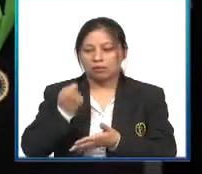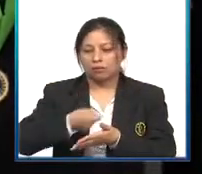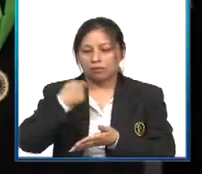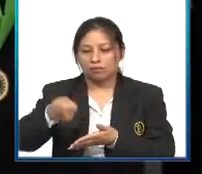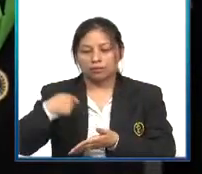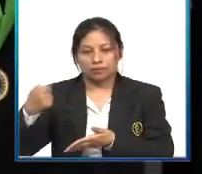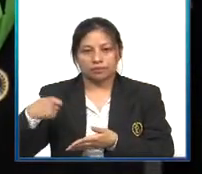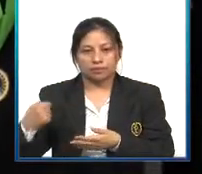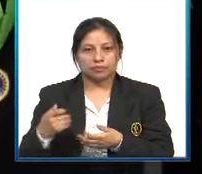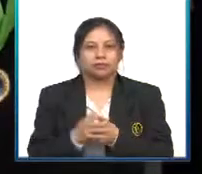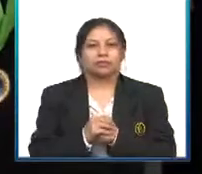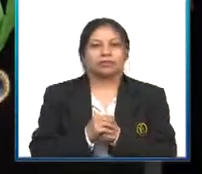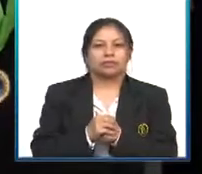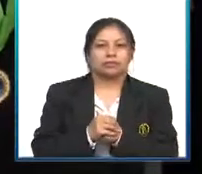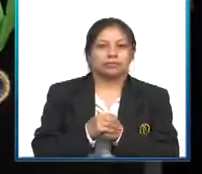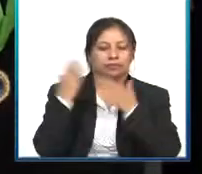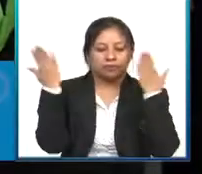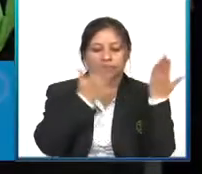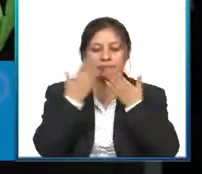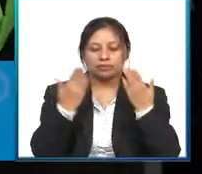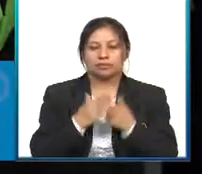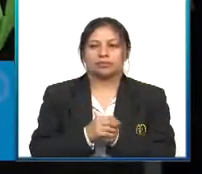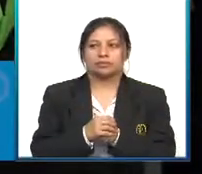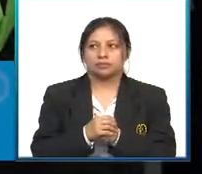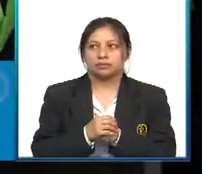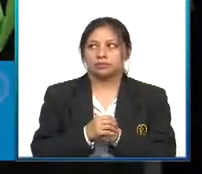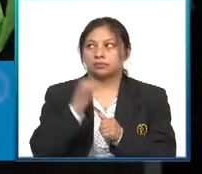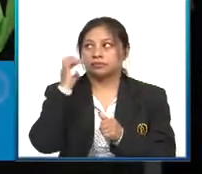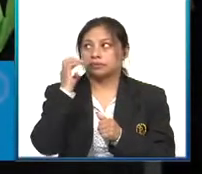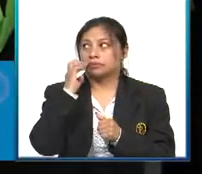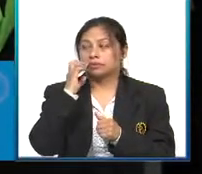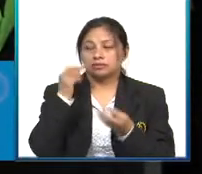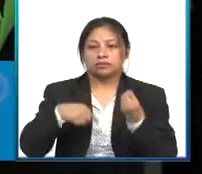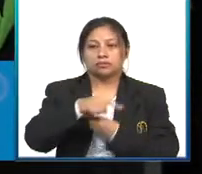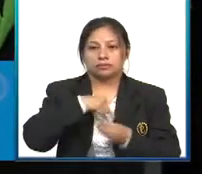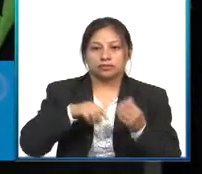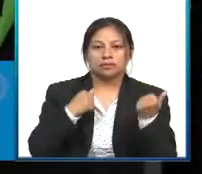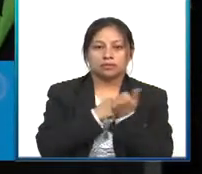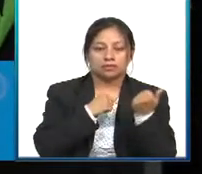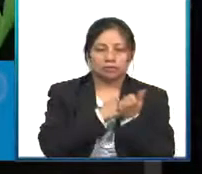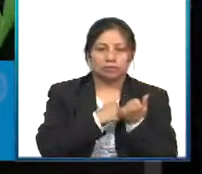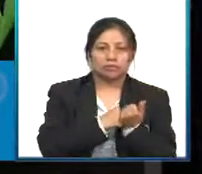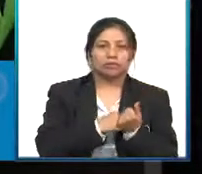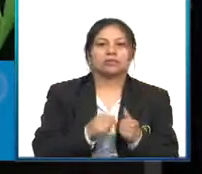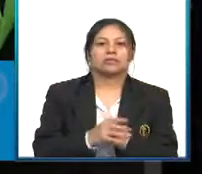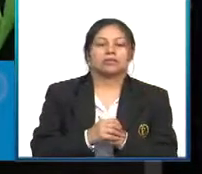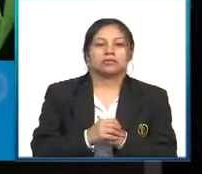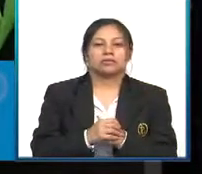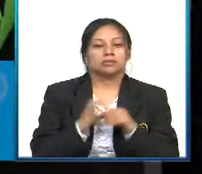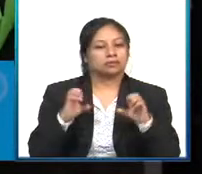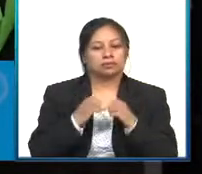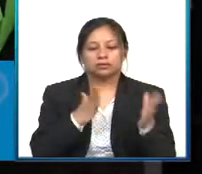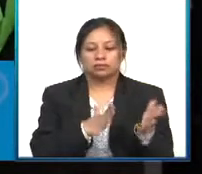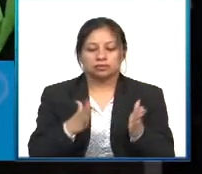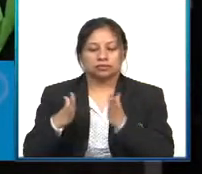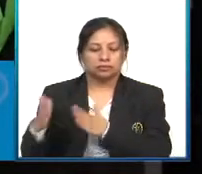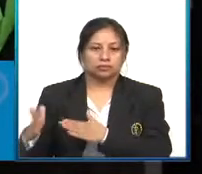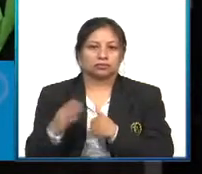cuotas de los estudiantes y los padres de familia también nos apoyaron incondicional en todo este